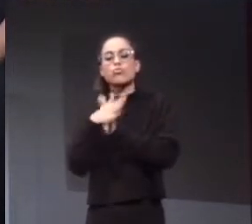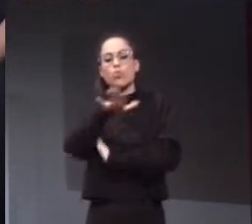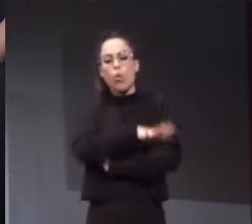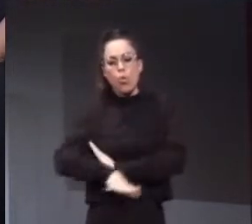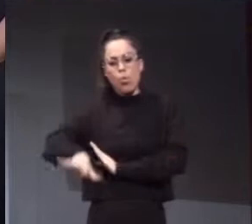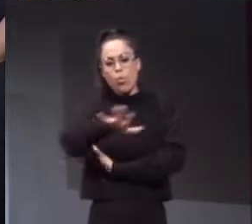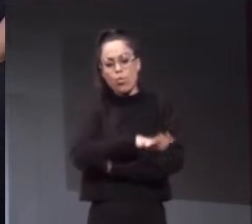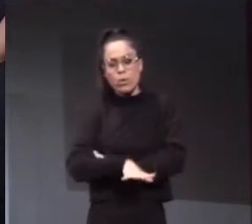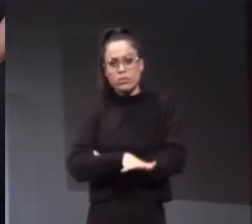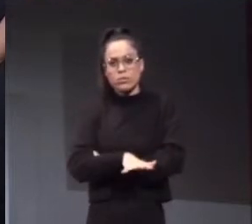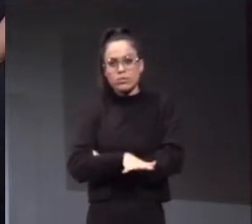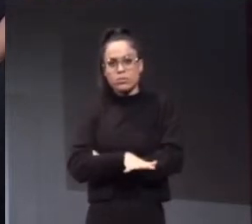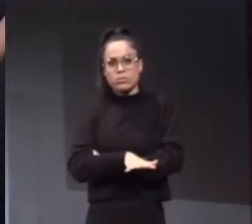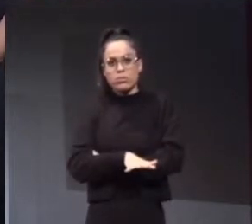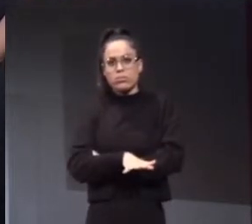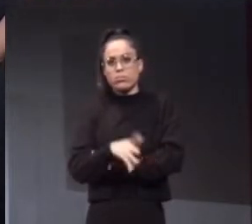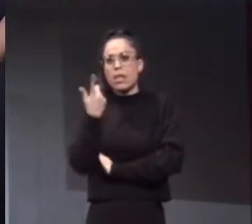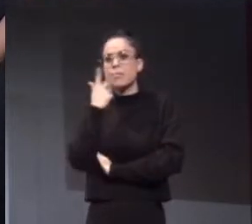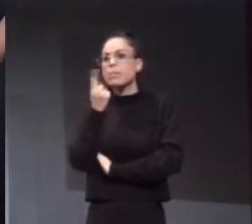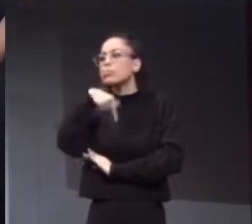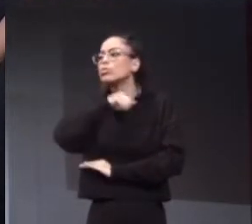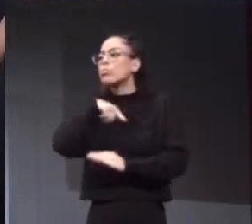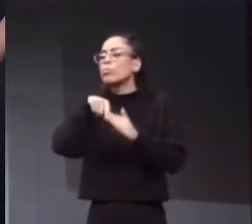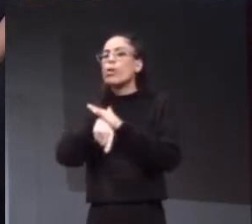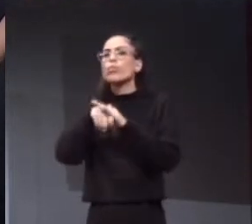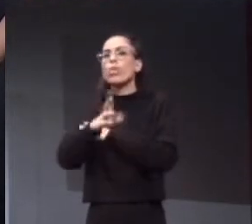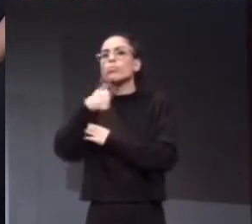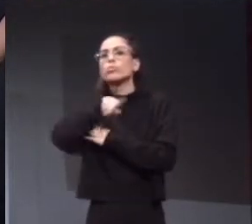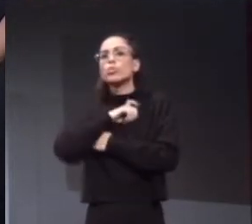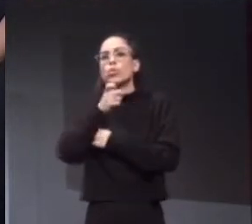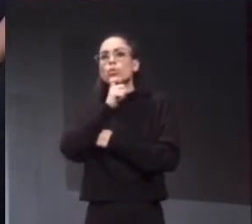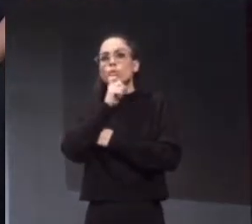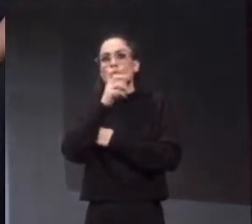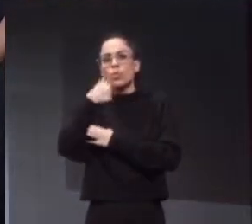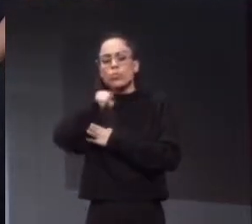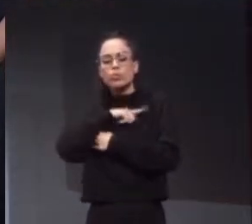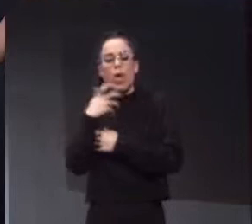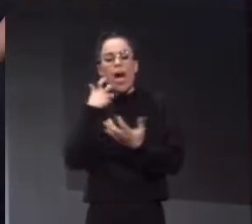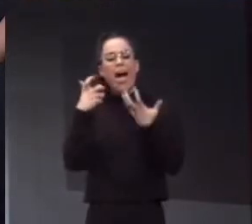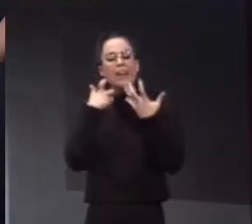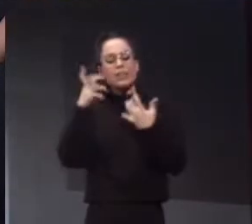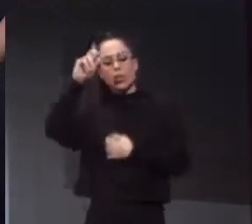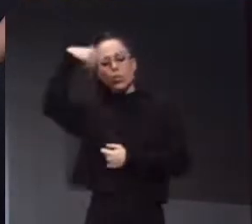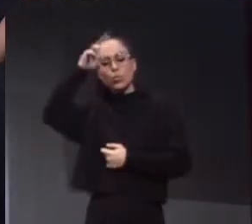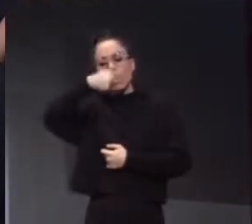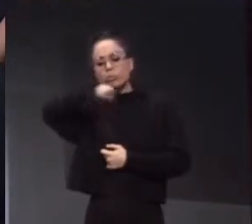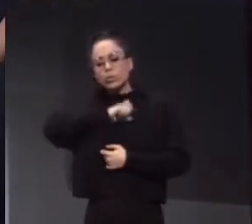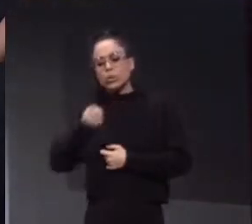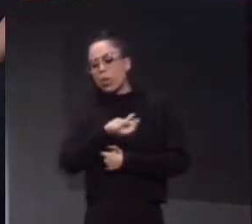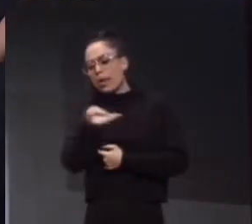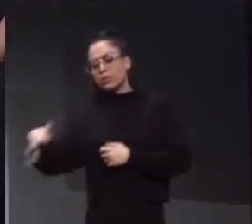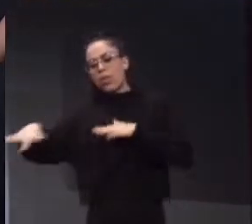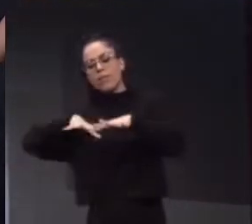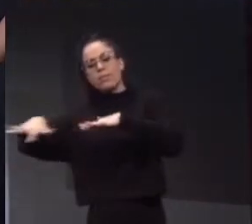y bueno un poco que pudiera si puede ser profundizar como hacéis desde vuestro trabajo más desde el arte y la cultura esa relación no con el activismo